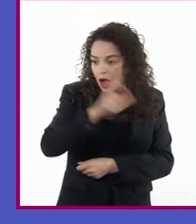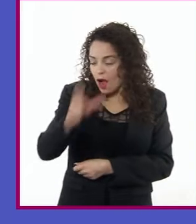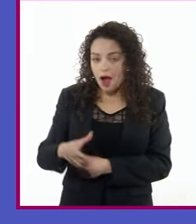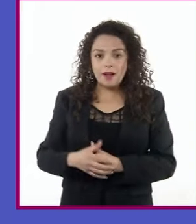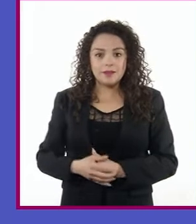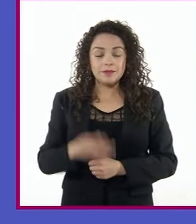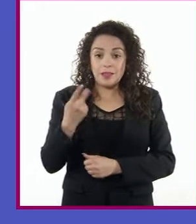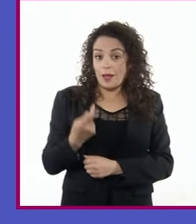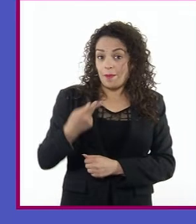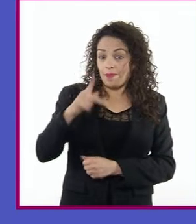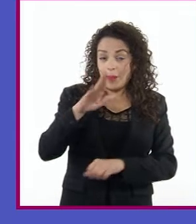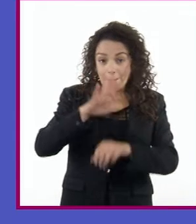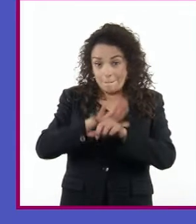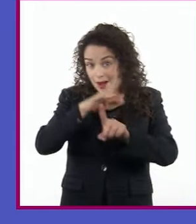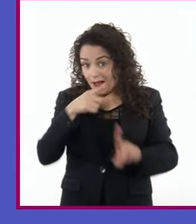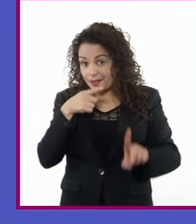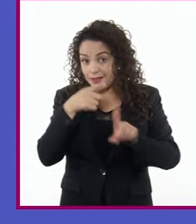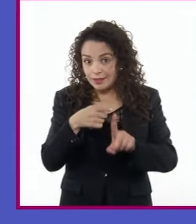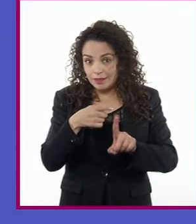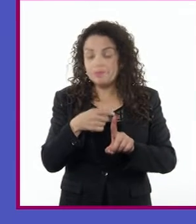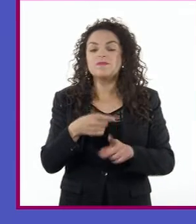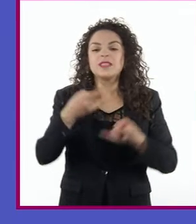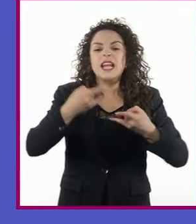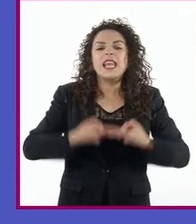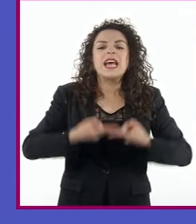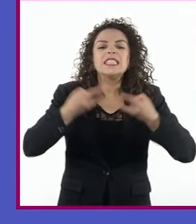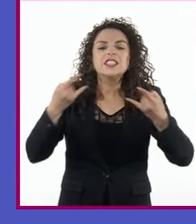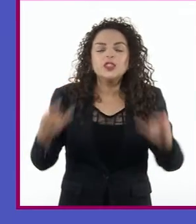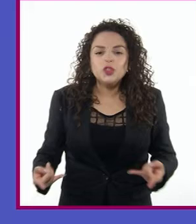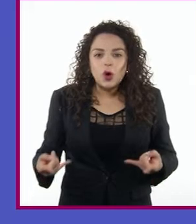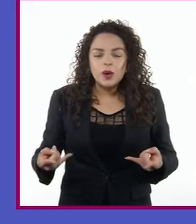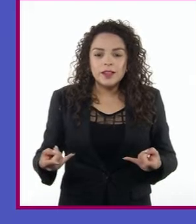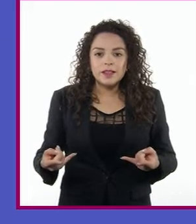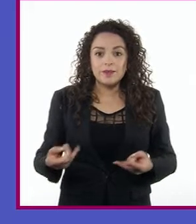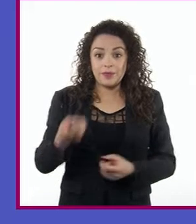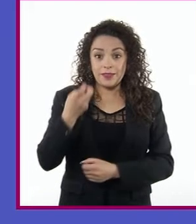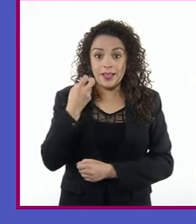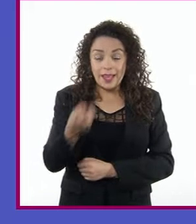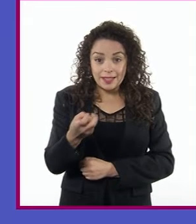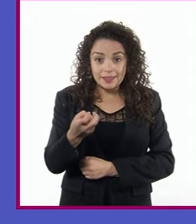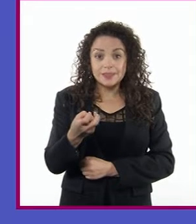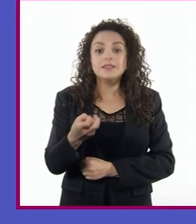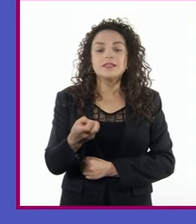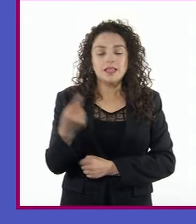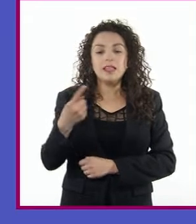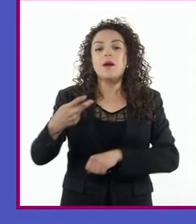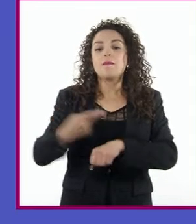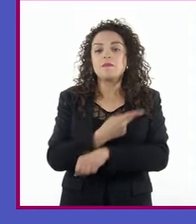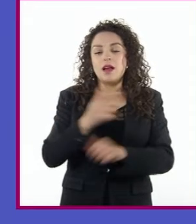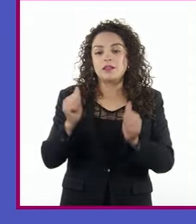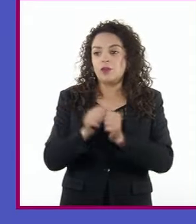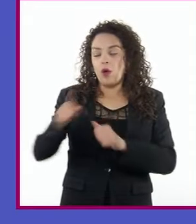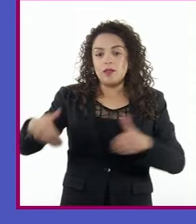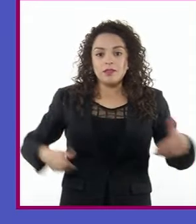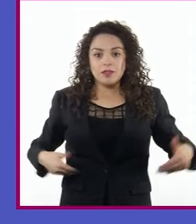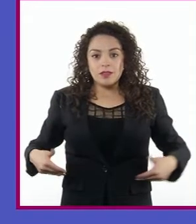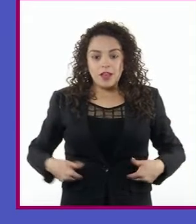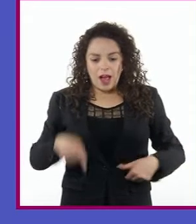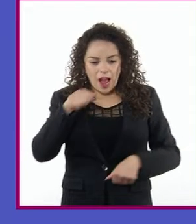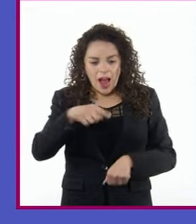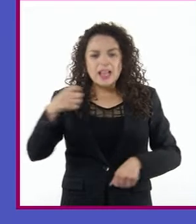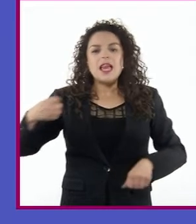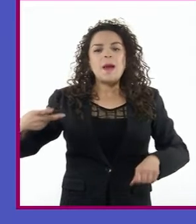pero sobre todo la trama. Esto es, los hechos de la obra, lo que sucede en